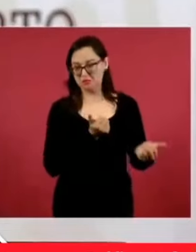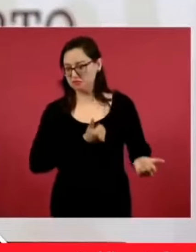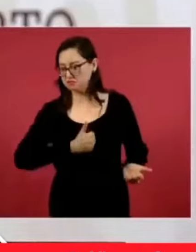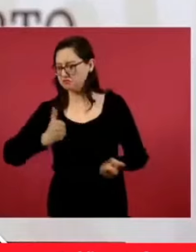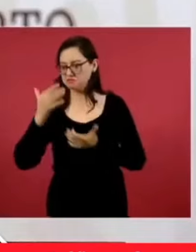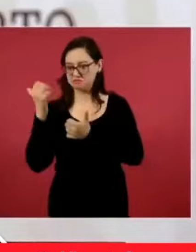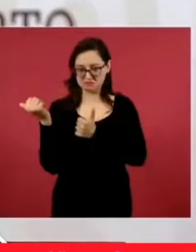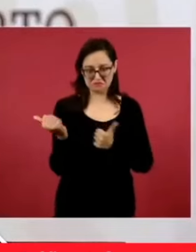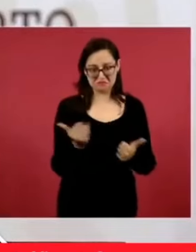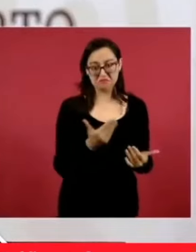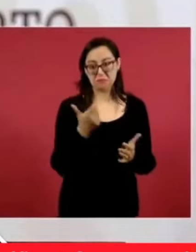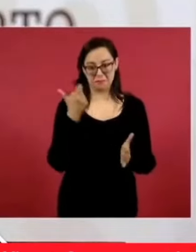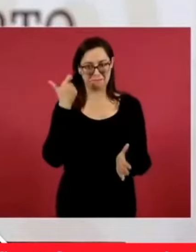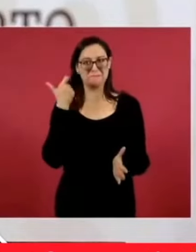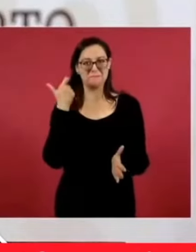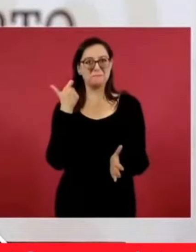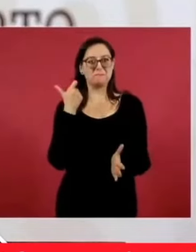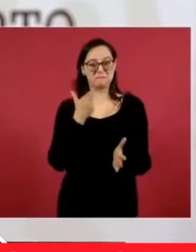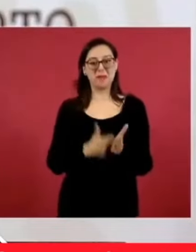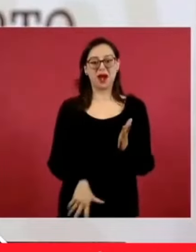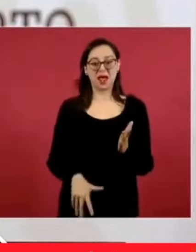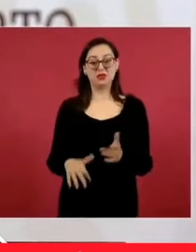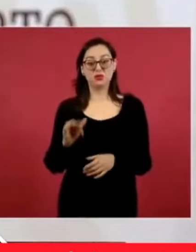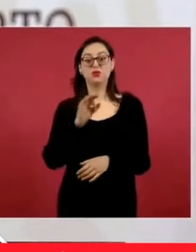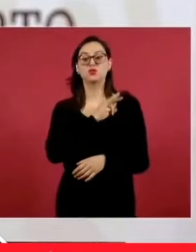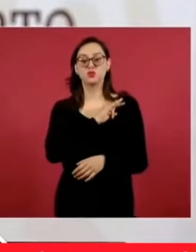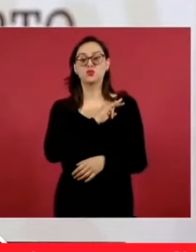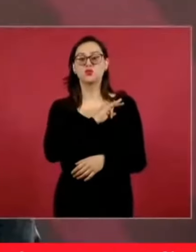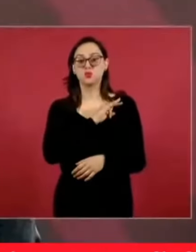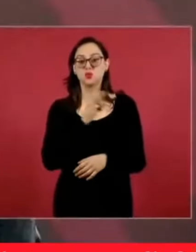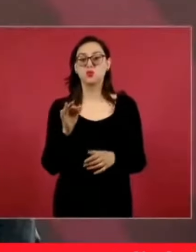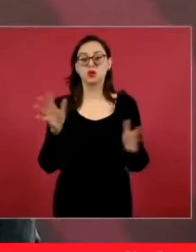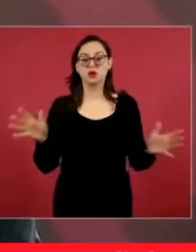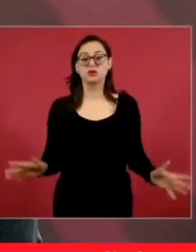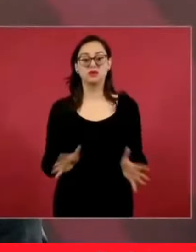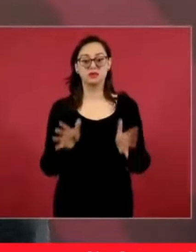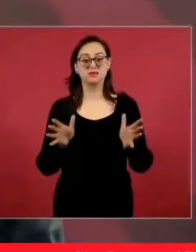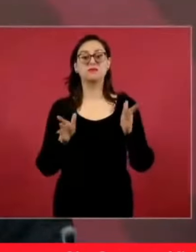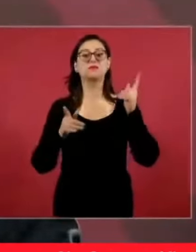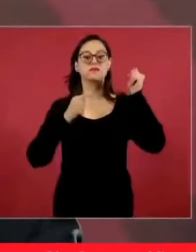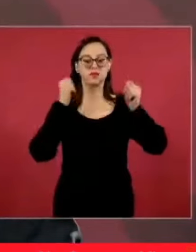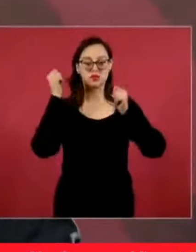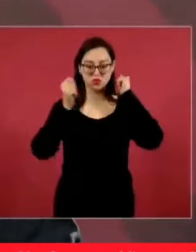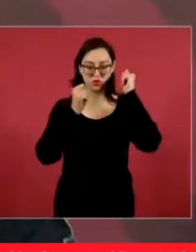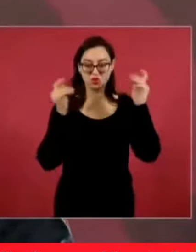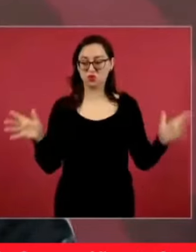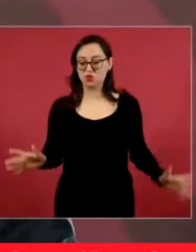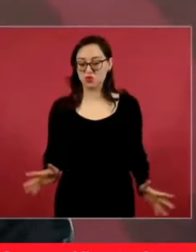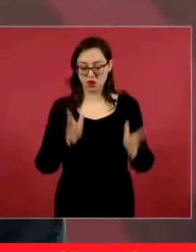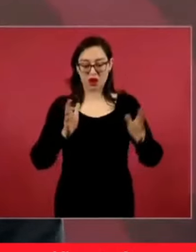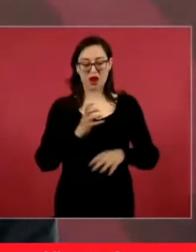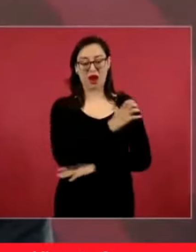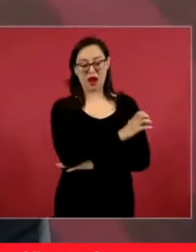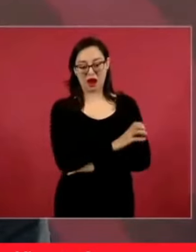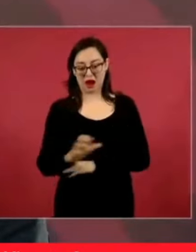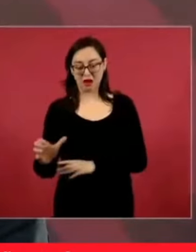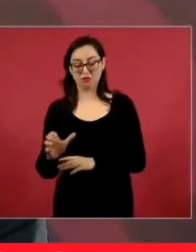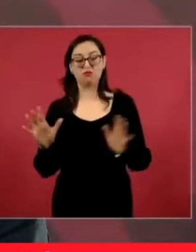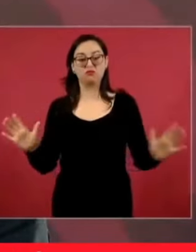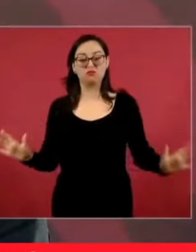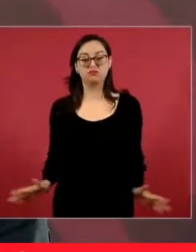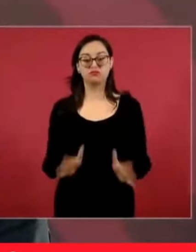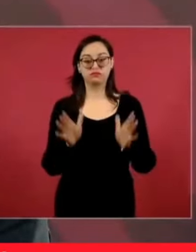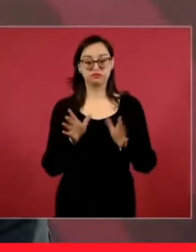y económica, dando impulso a sectores clave como el turismo, la agroindustria y los